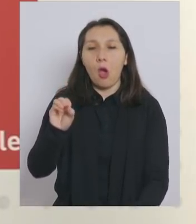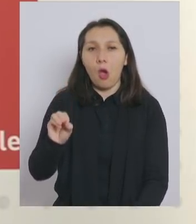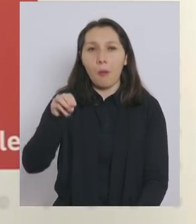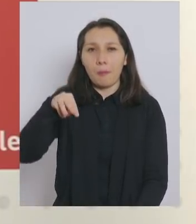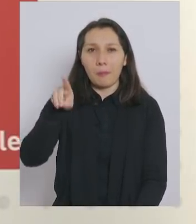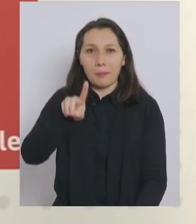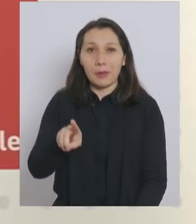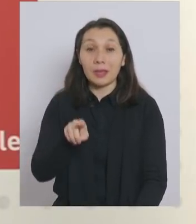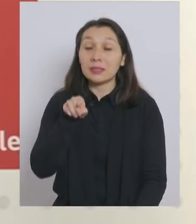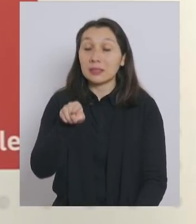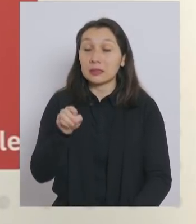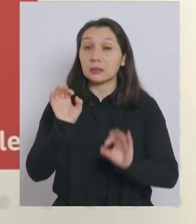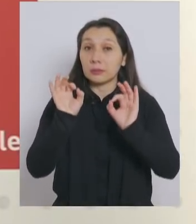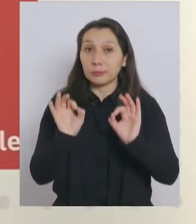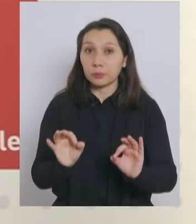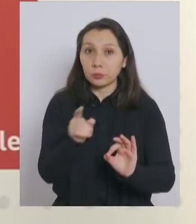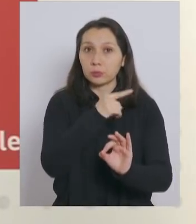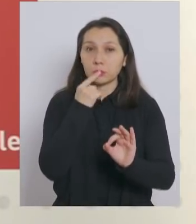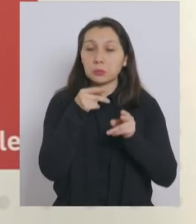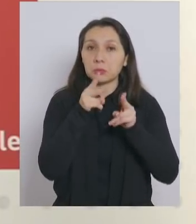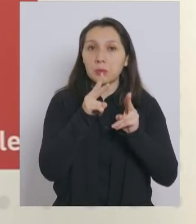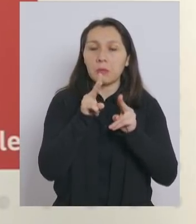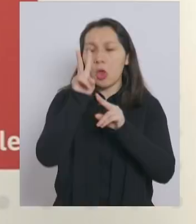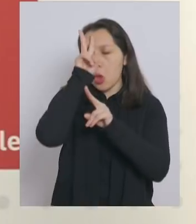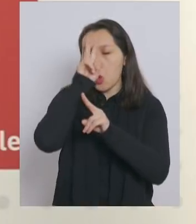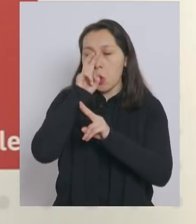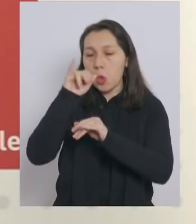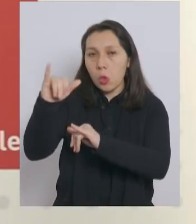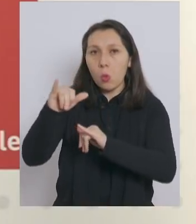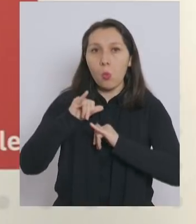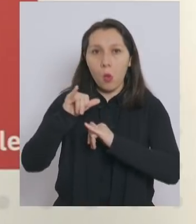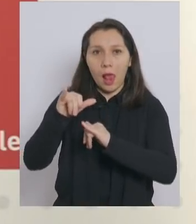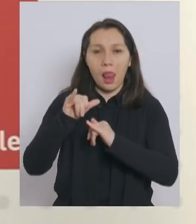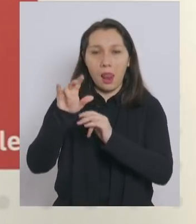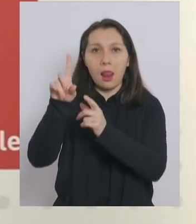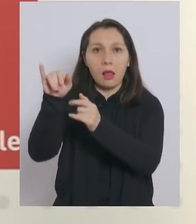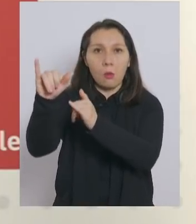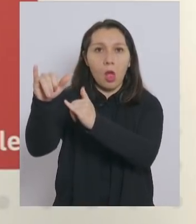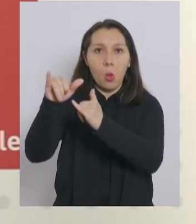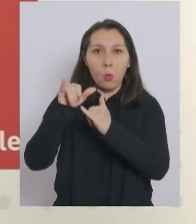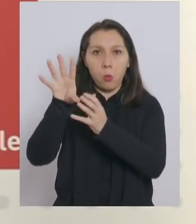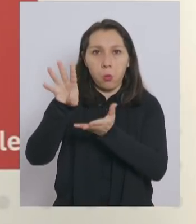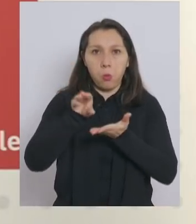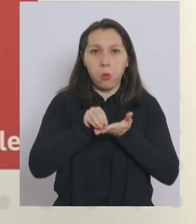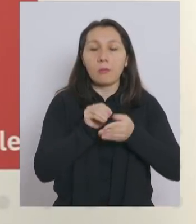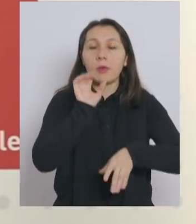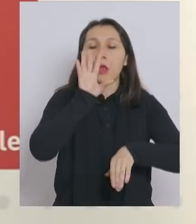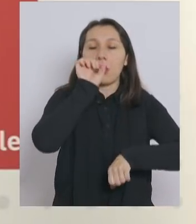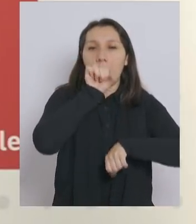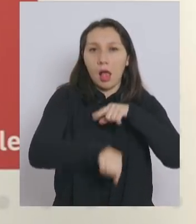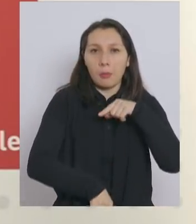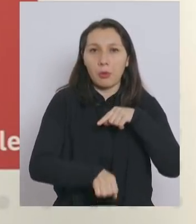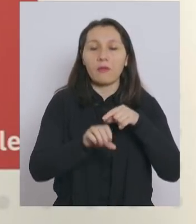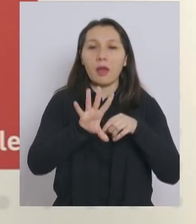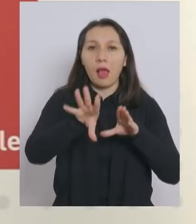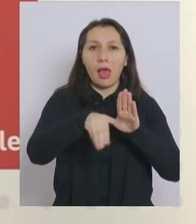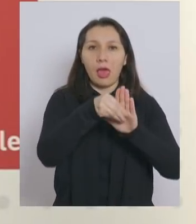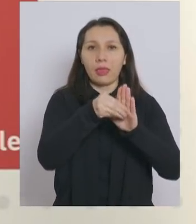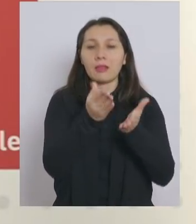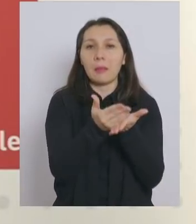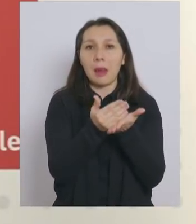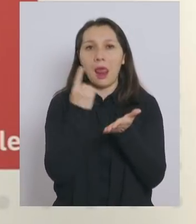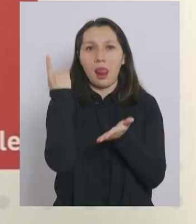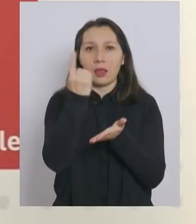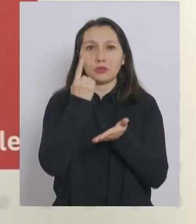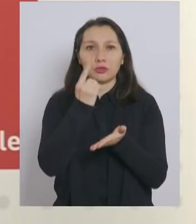esta condición que nos permite homologar, repito, homologar esta autorización para ser parte del Plan Nacional